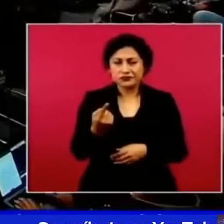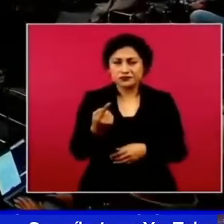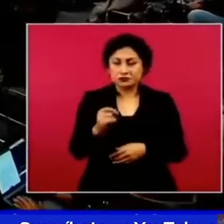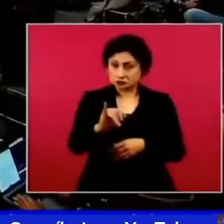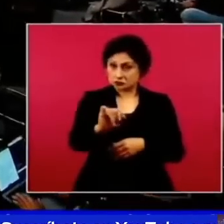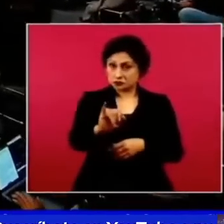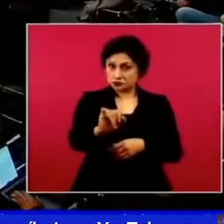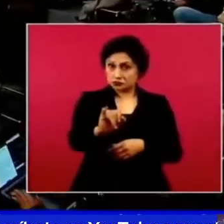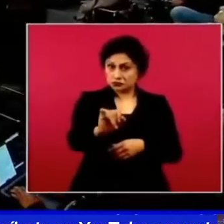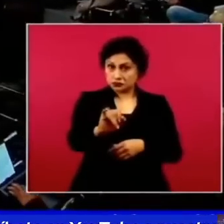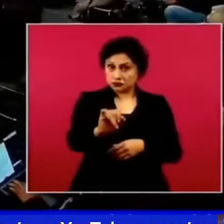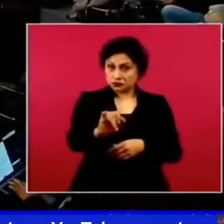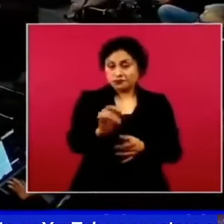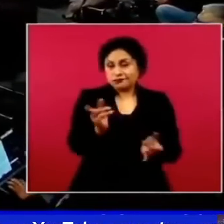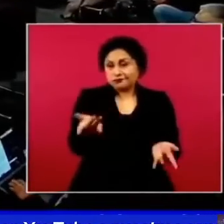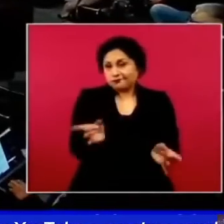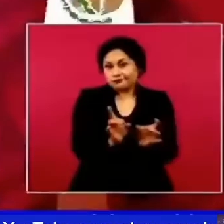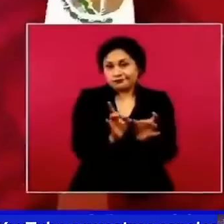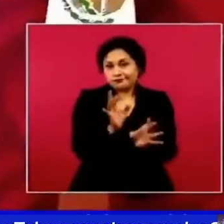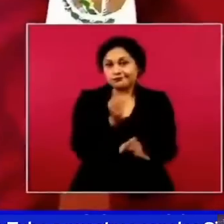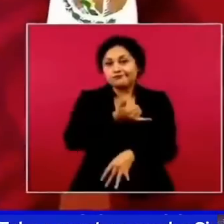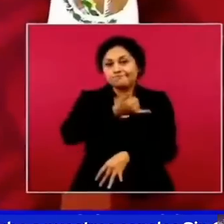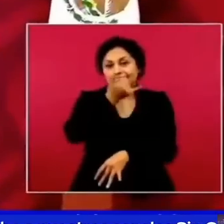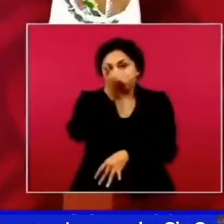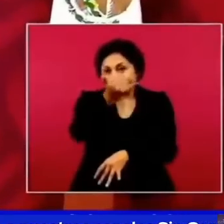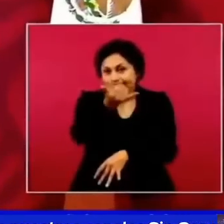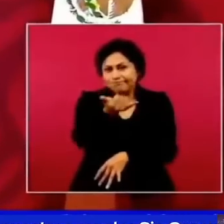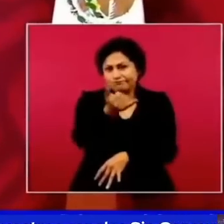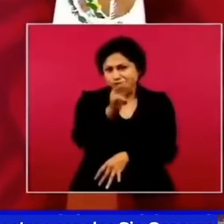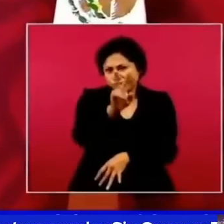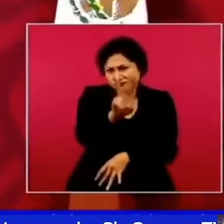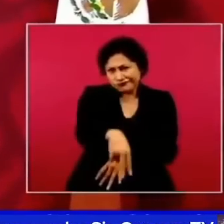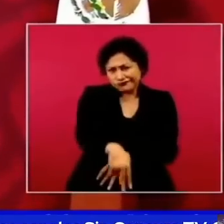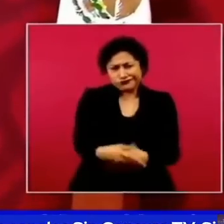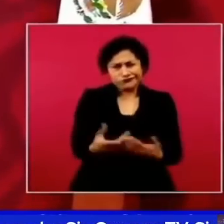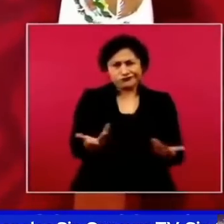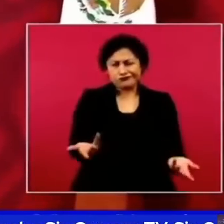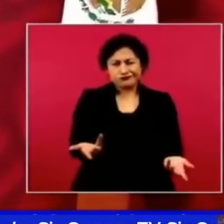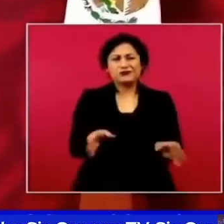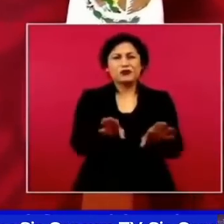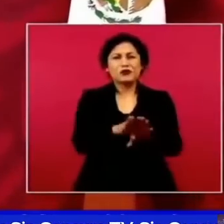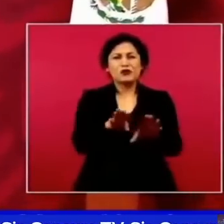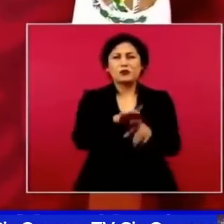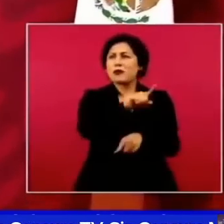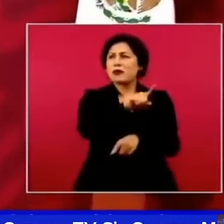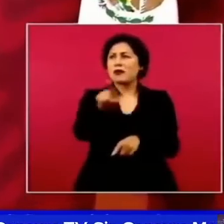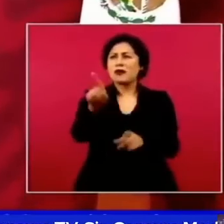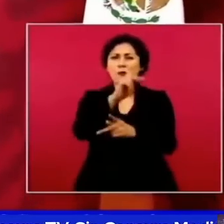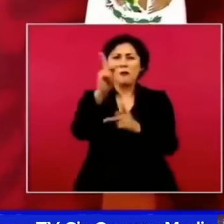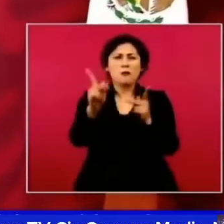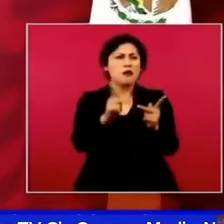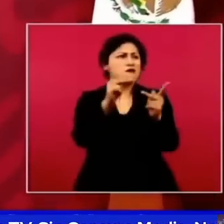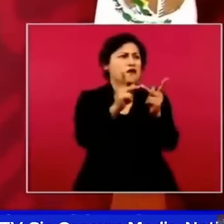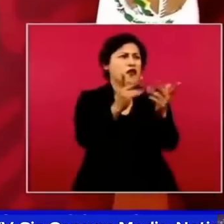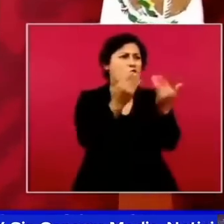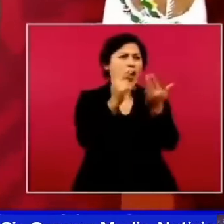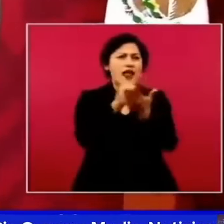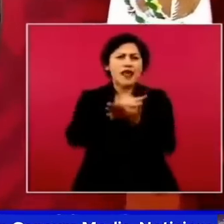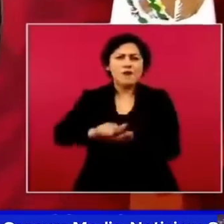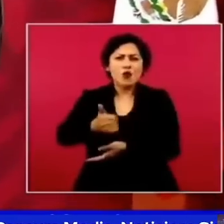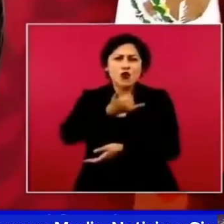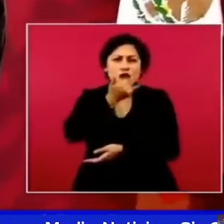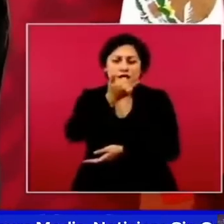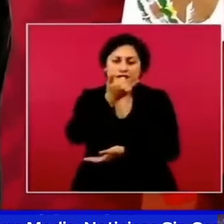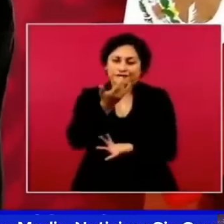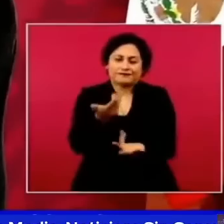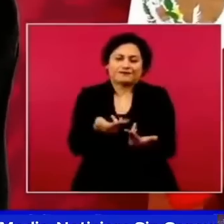Sí, es que se cometen errores, muchos. No hay quien diga que no comete errores. Pero